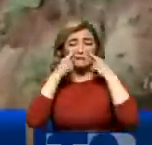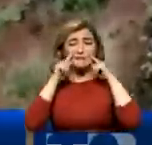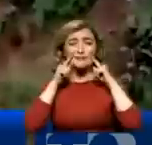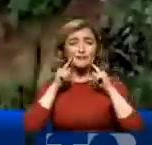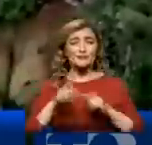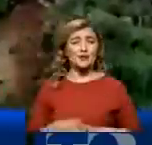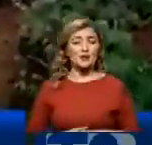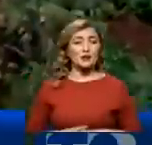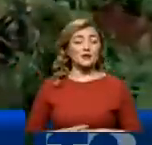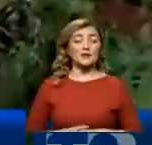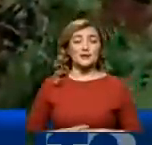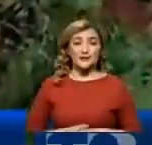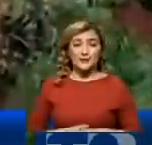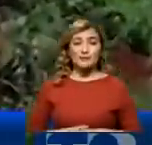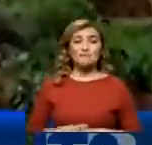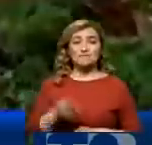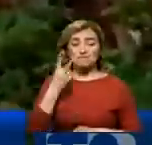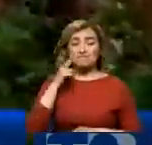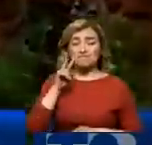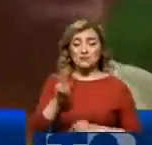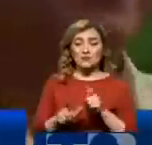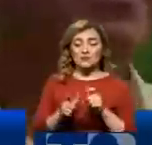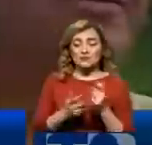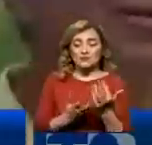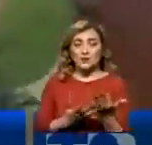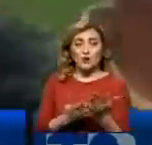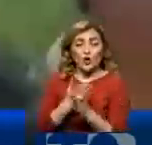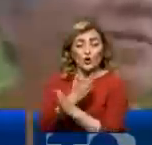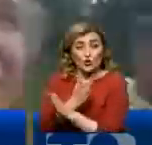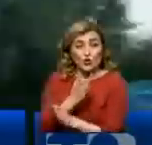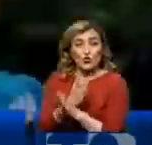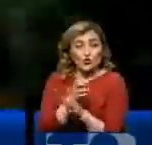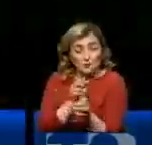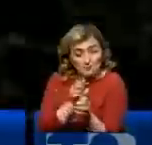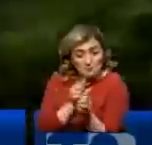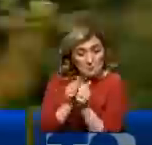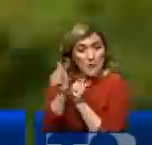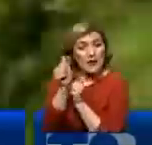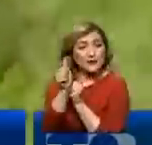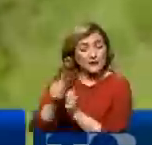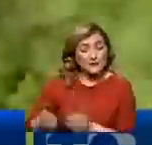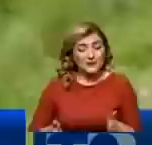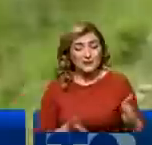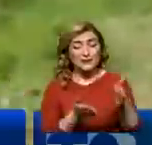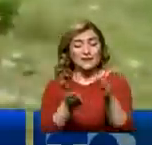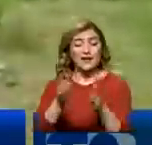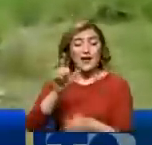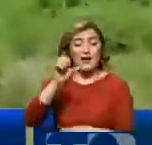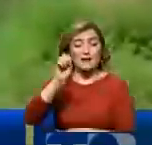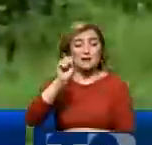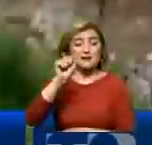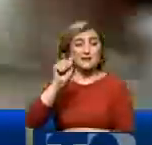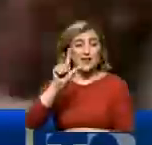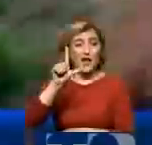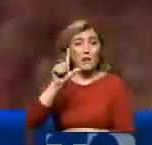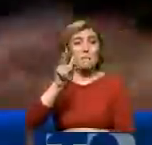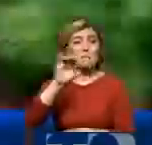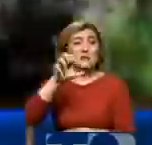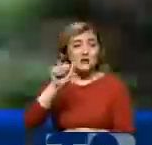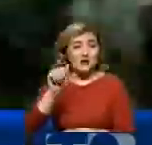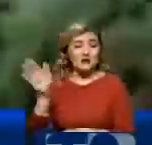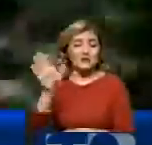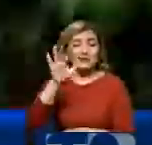Frente a sus ojos, esto fue lo que vieron quienes esperaban su turno para pasar en la vía Salvias-Tambillo en el cantón Zaruma. Un